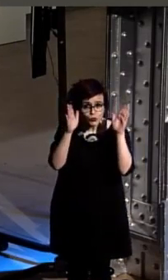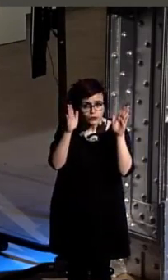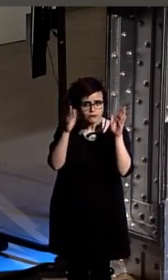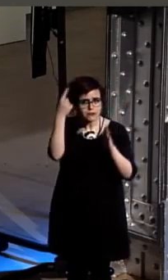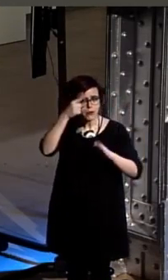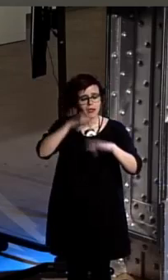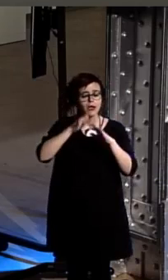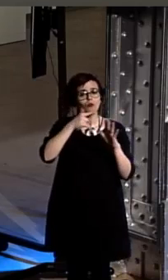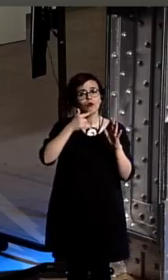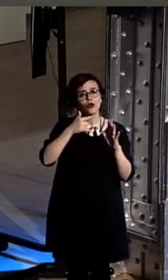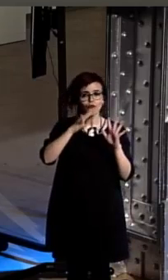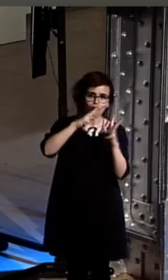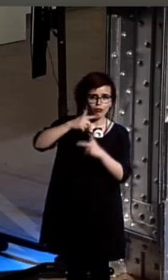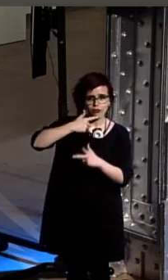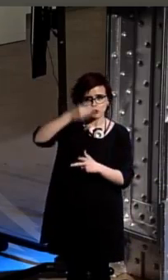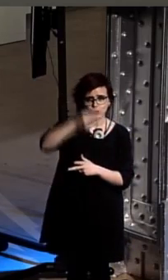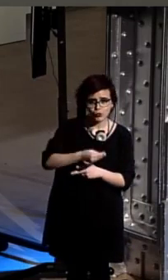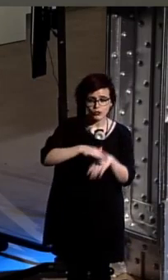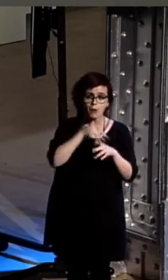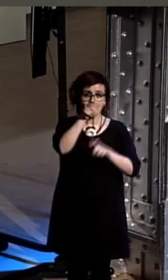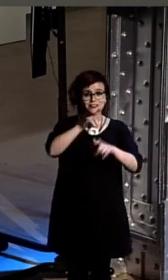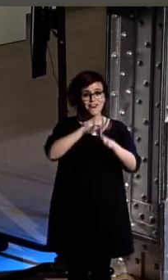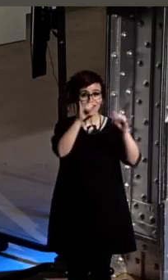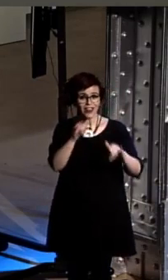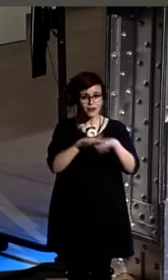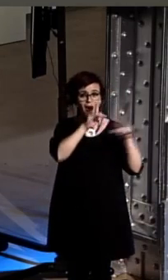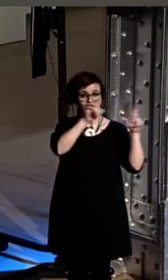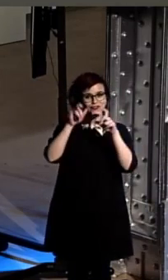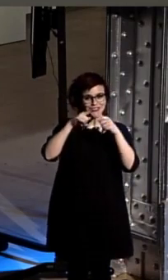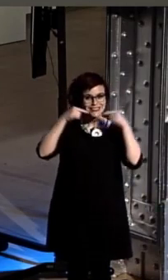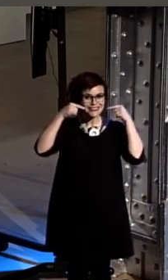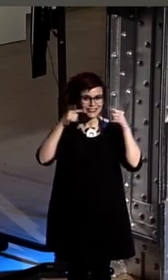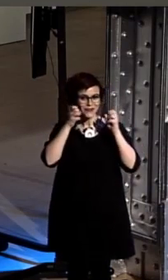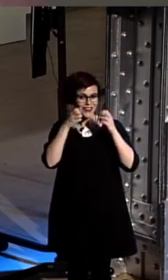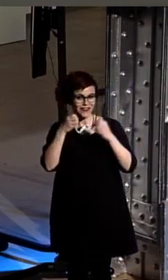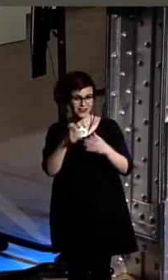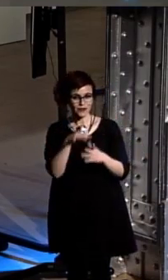las buenas noticias y la gente feliz, sonriente en todas las fotos.